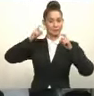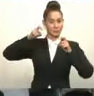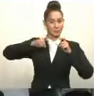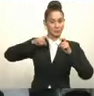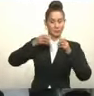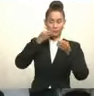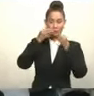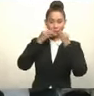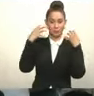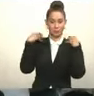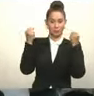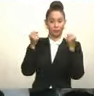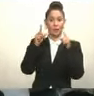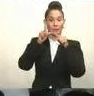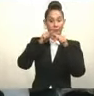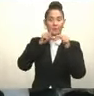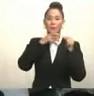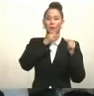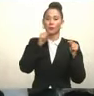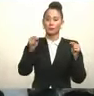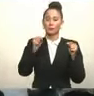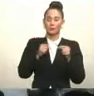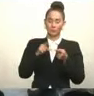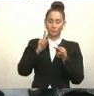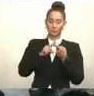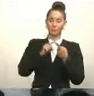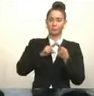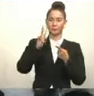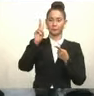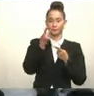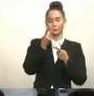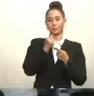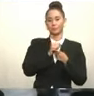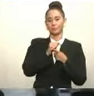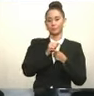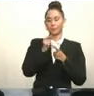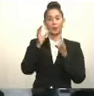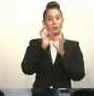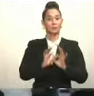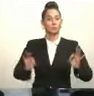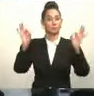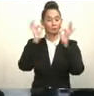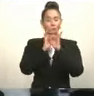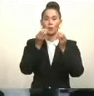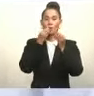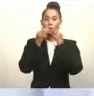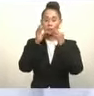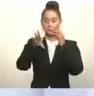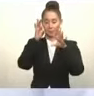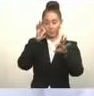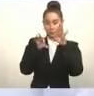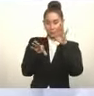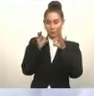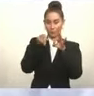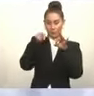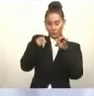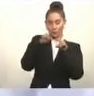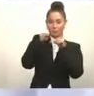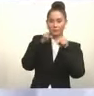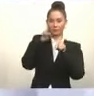de acuerdo a sus edades. Segundo, vamos a priorizar los alimentos de producción nacional